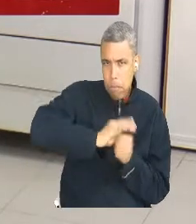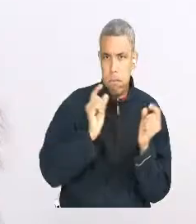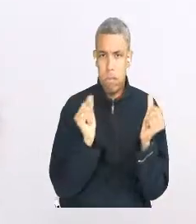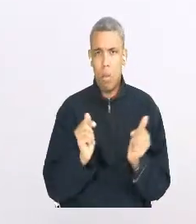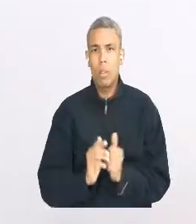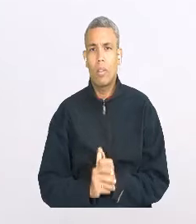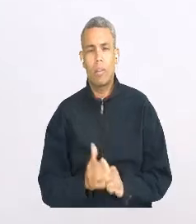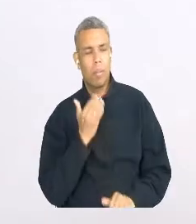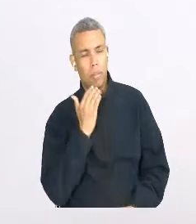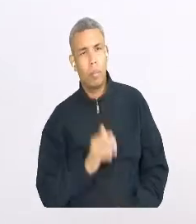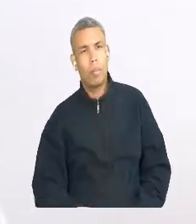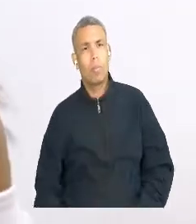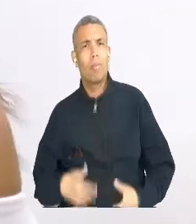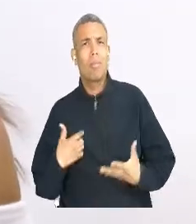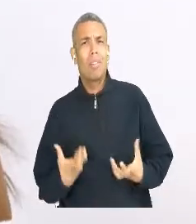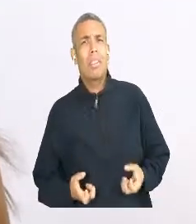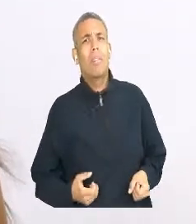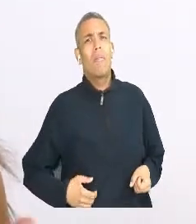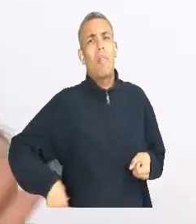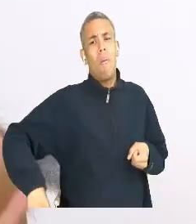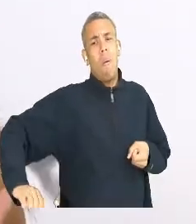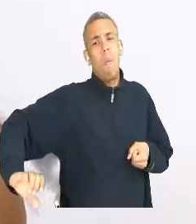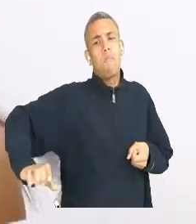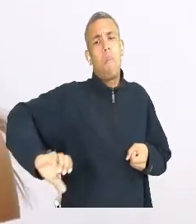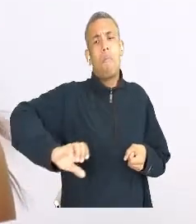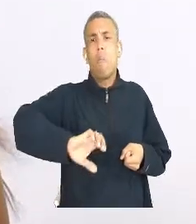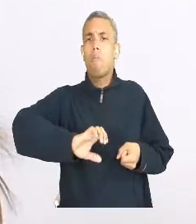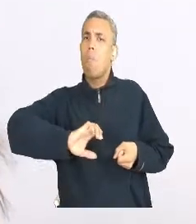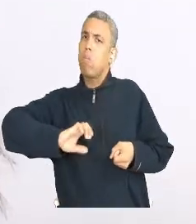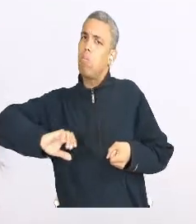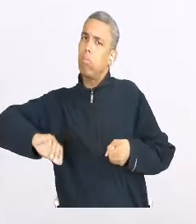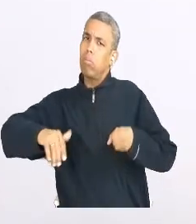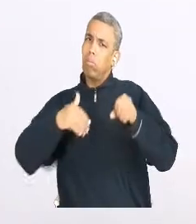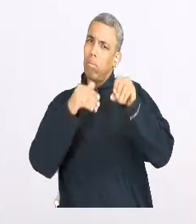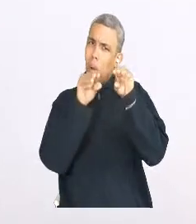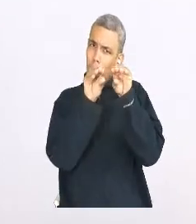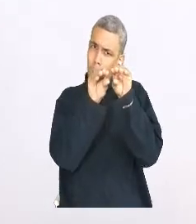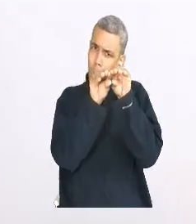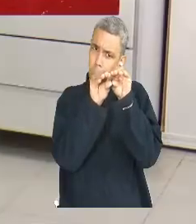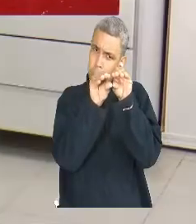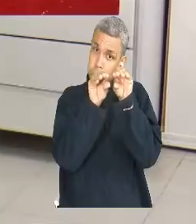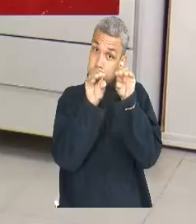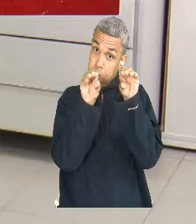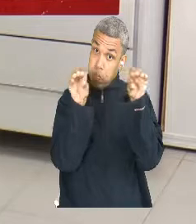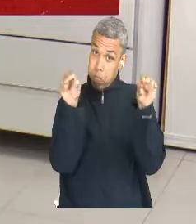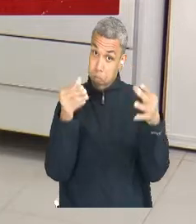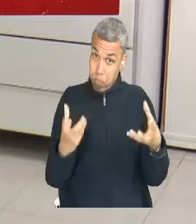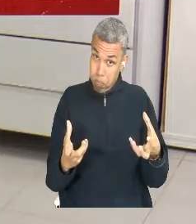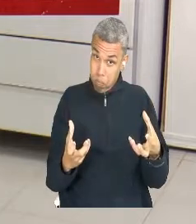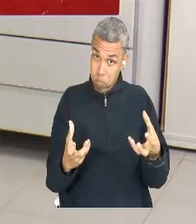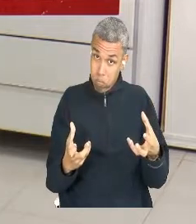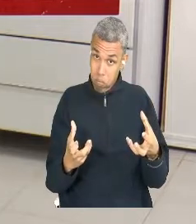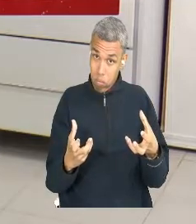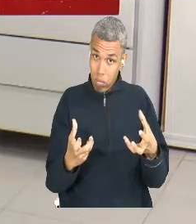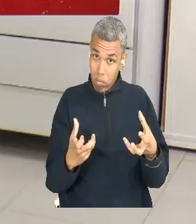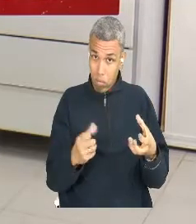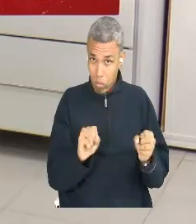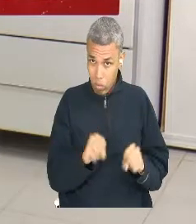lo menos yo agrego bastante que para que quede más grueso, porque como ya saben, por ahí tengo el ojo más grande que la tripa. Pero ¿por